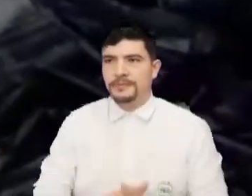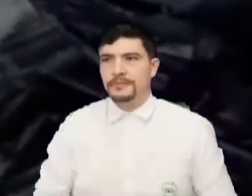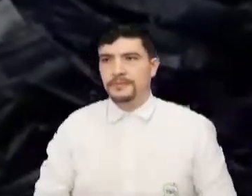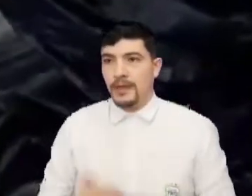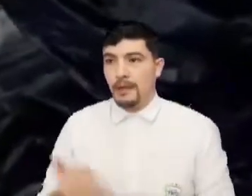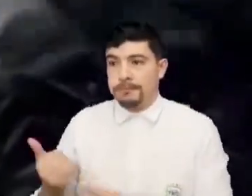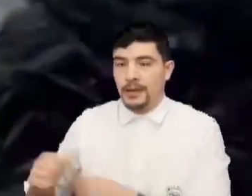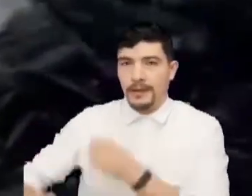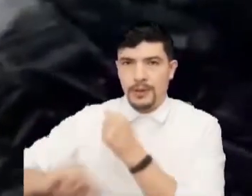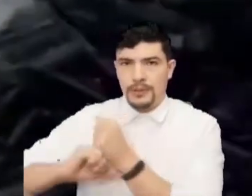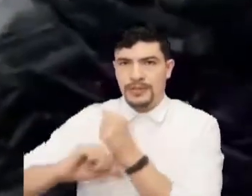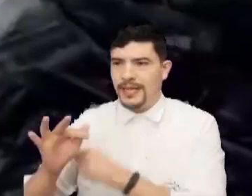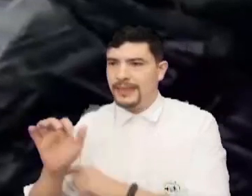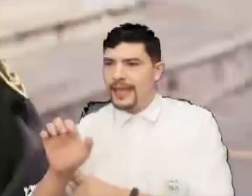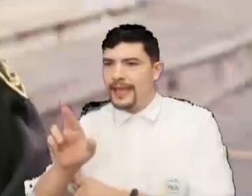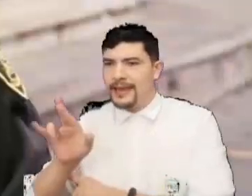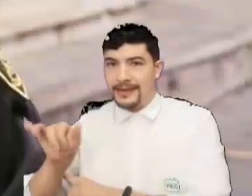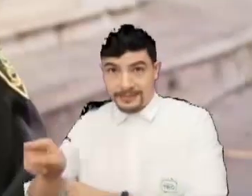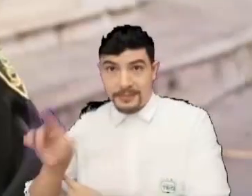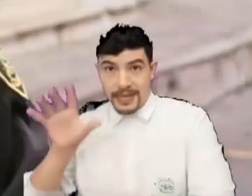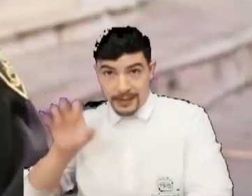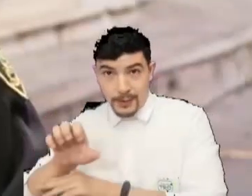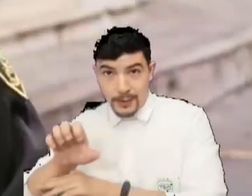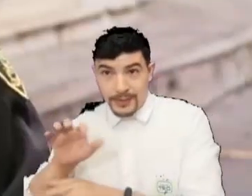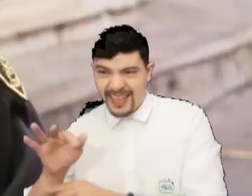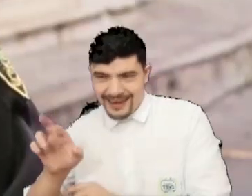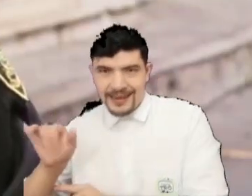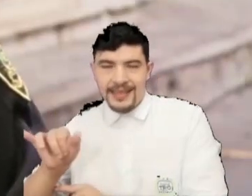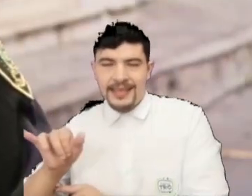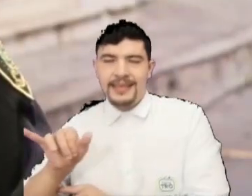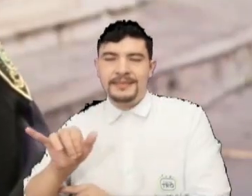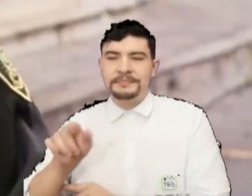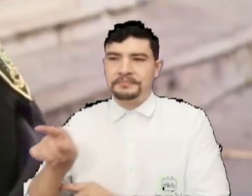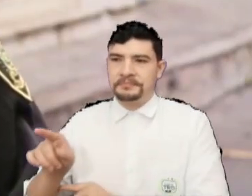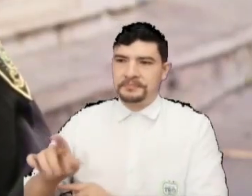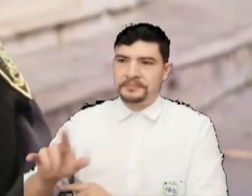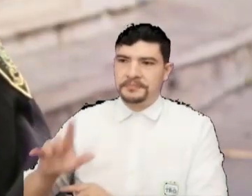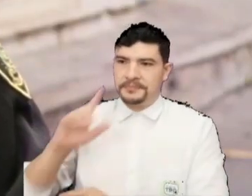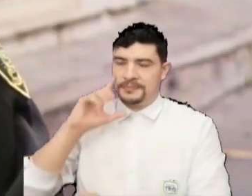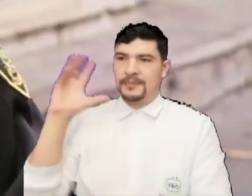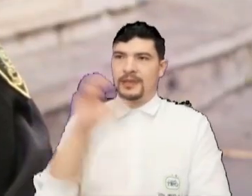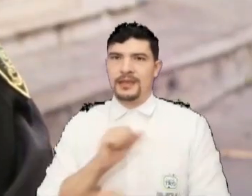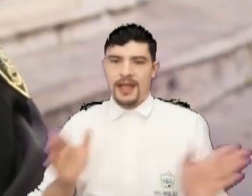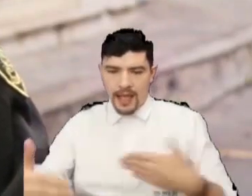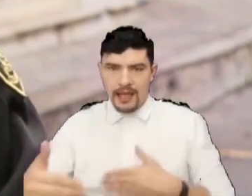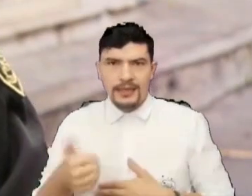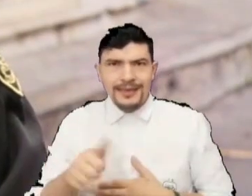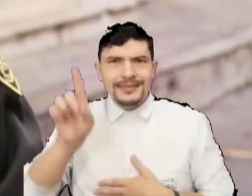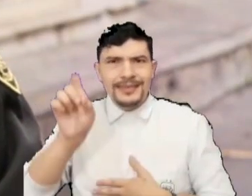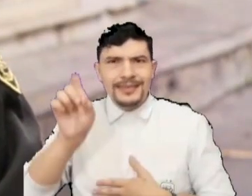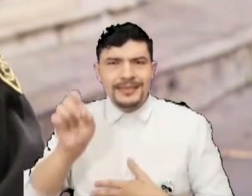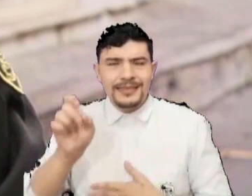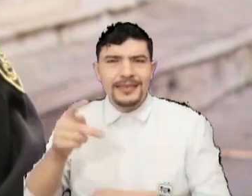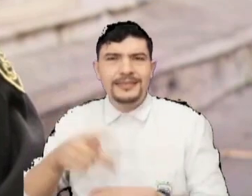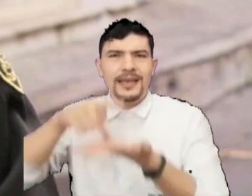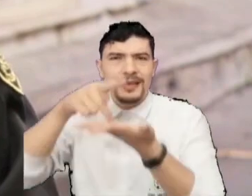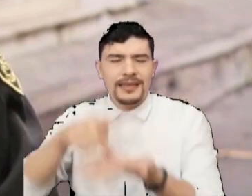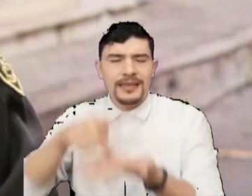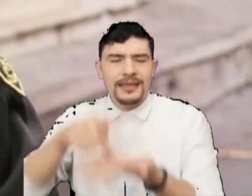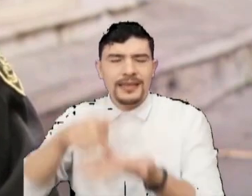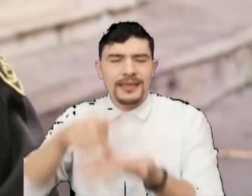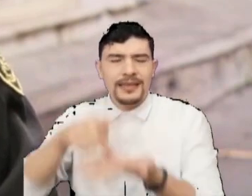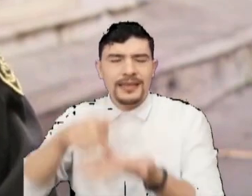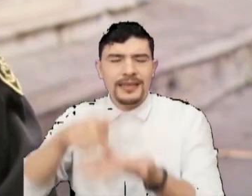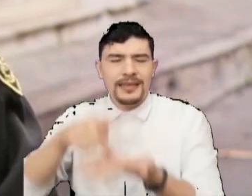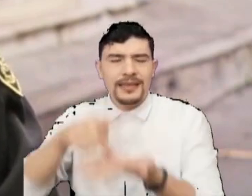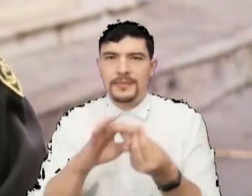ubicaron dos cajas las cuales contenía en su interior 16 kilos de marihuana frente a estos importantes operativos los